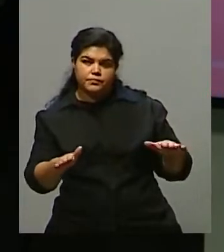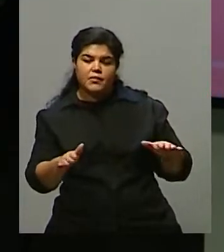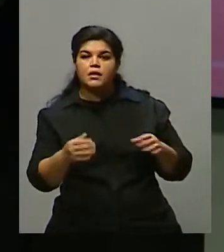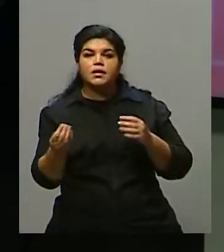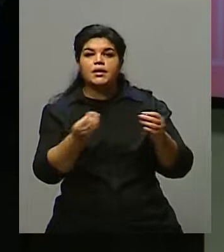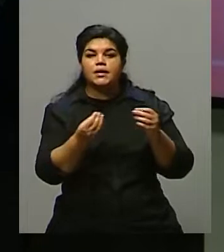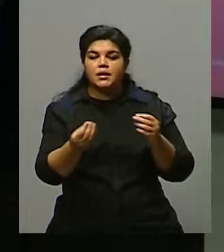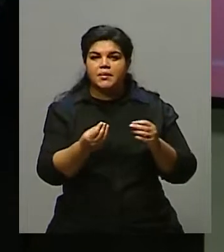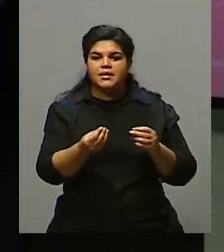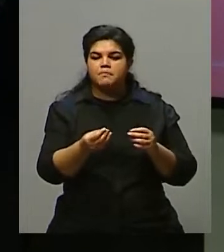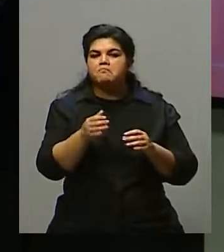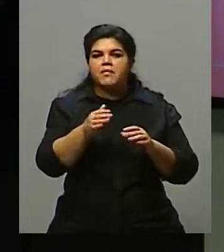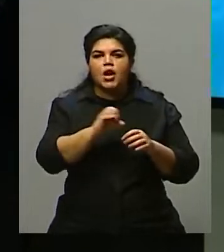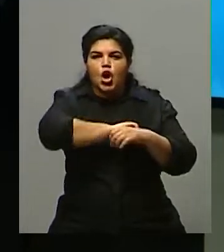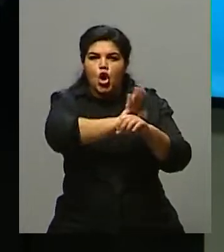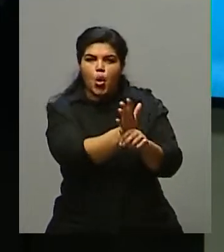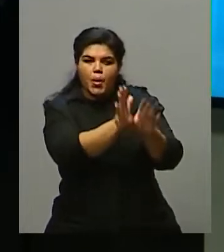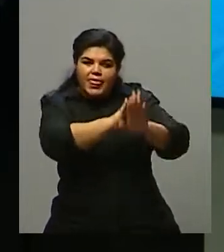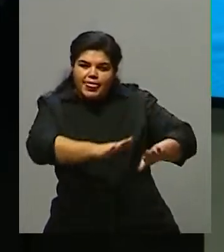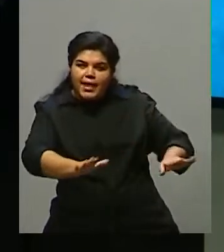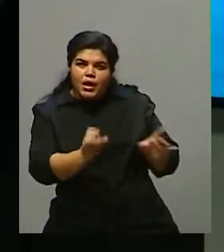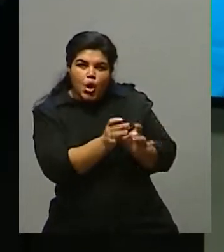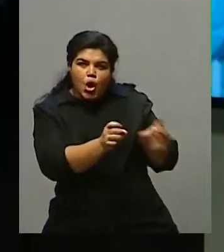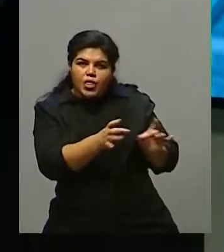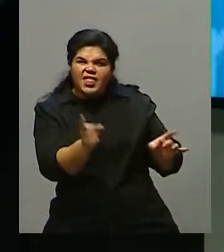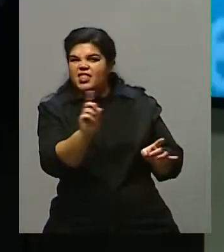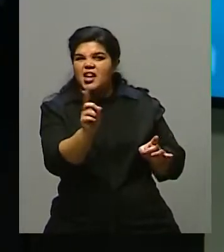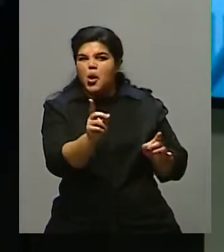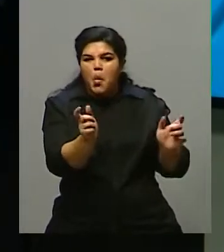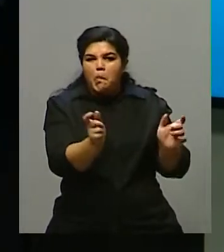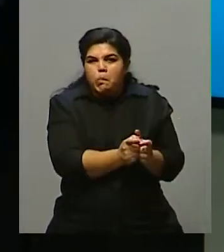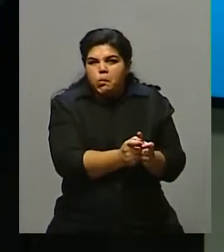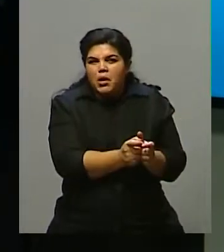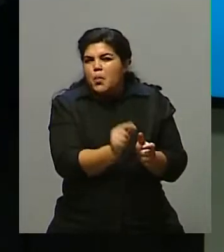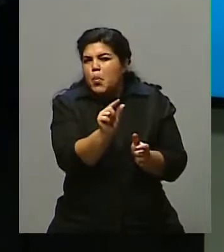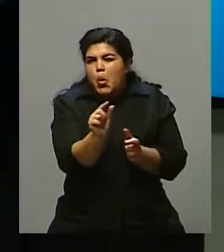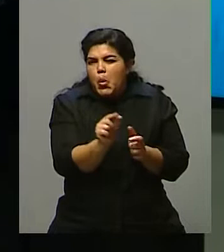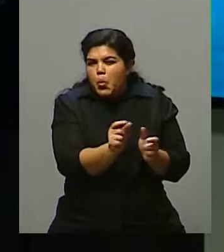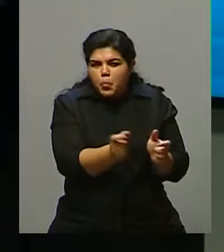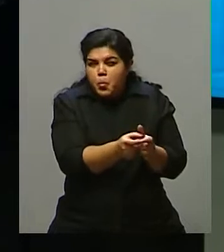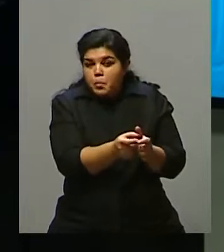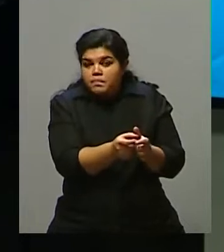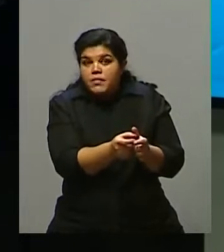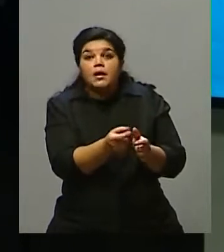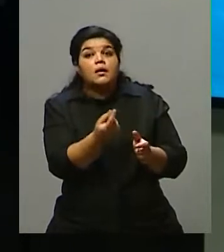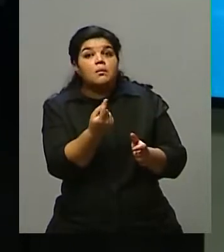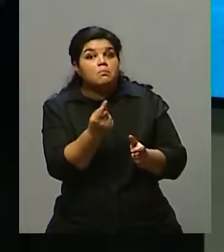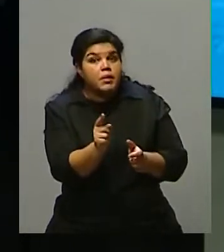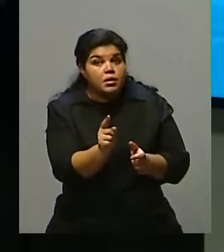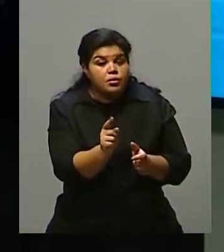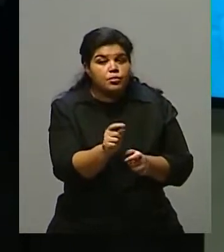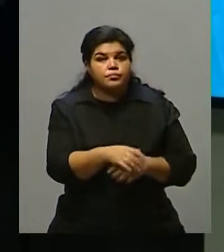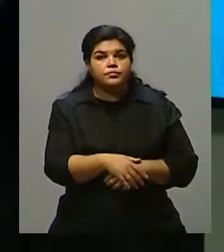no impactó tanto en los más chicos porque era real que eran los menos atacados por este virus. Pero también ahora, más allá de eso,